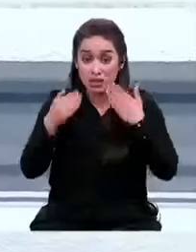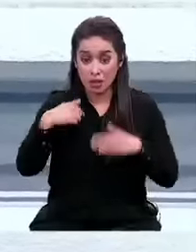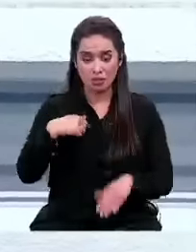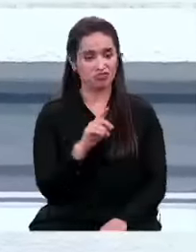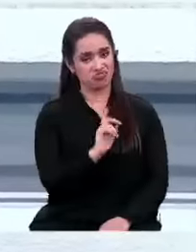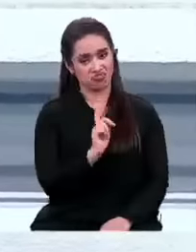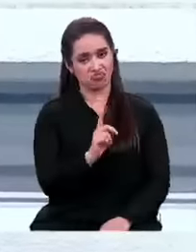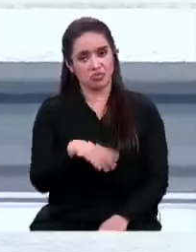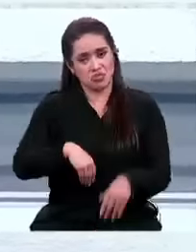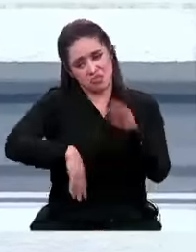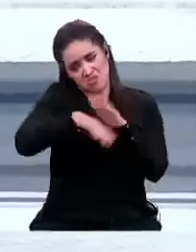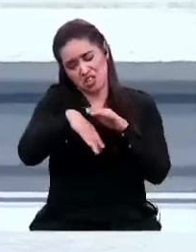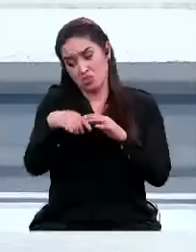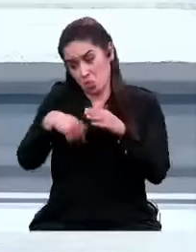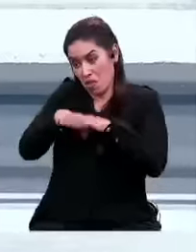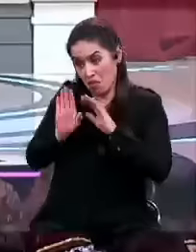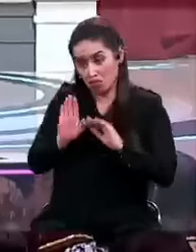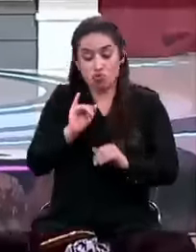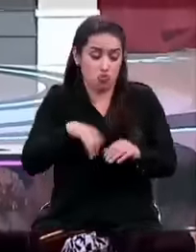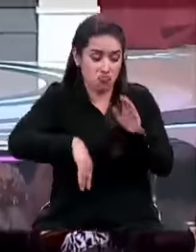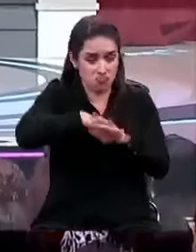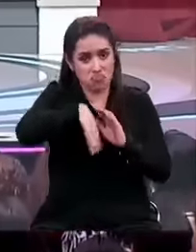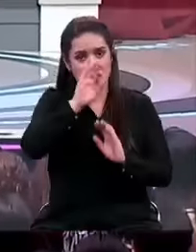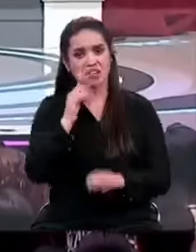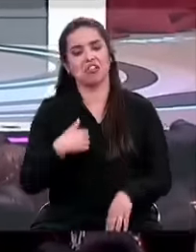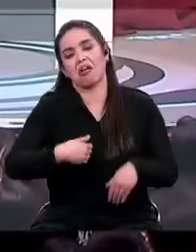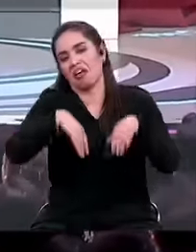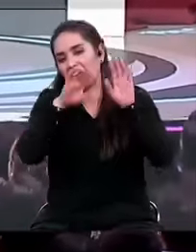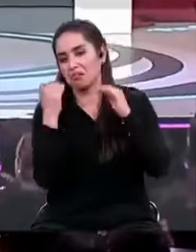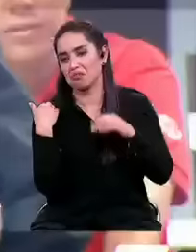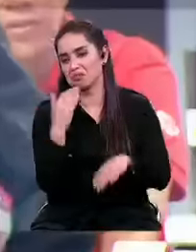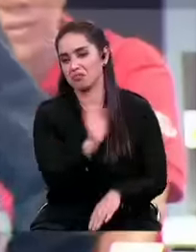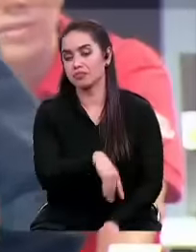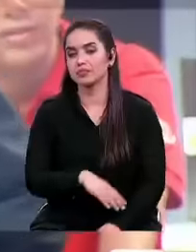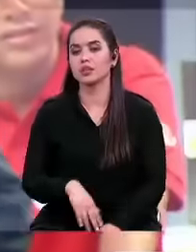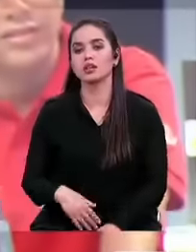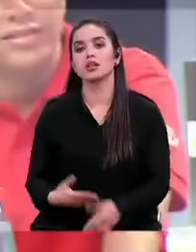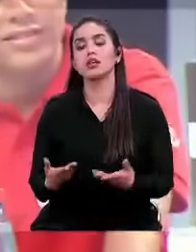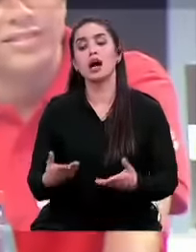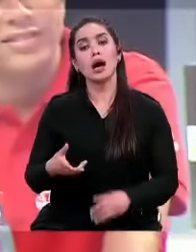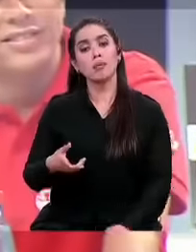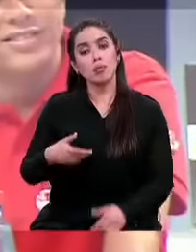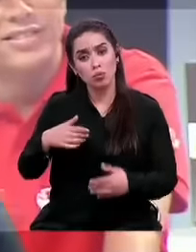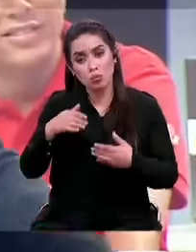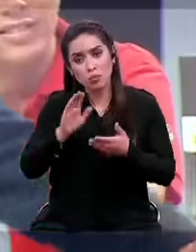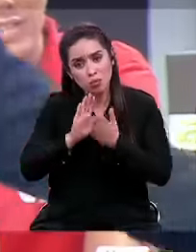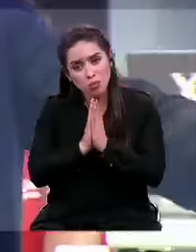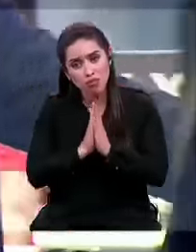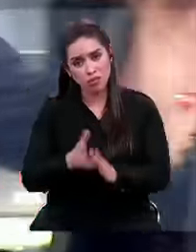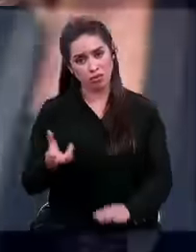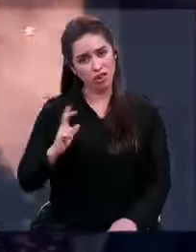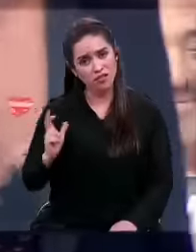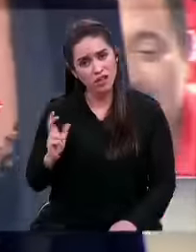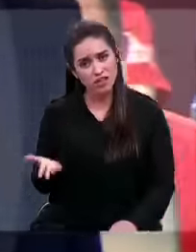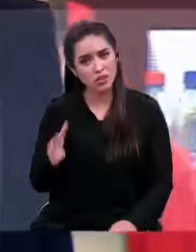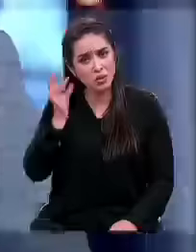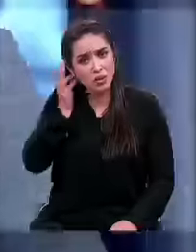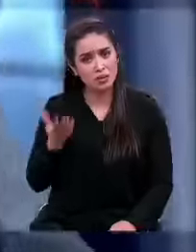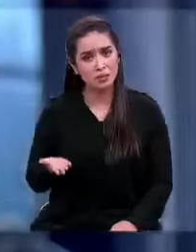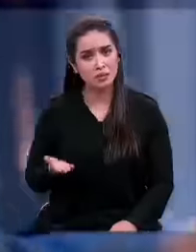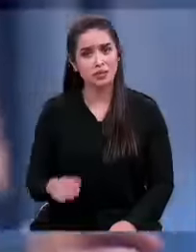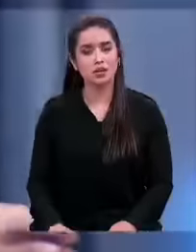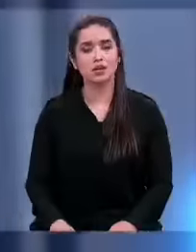Entonces me voy. Váyase. Ruperto, no sea mal educado con la Dianita. ¿Ah? Vaya, por favor.